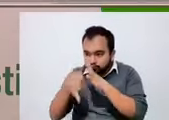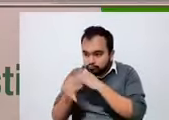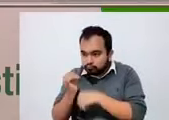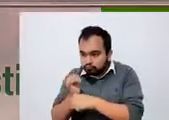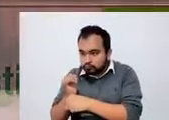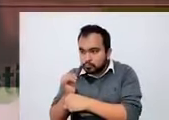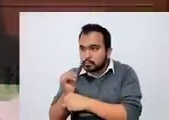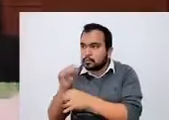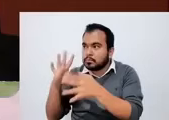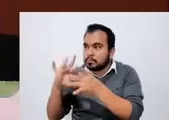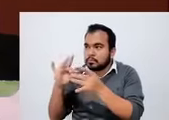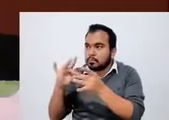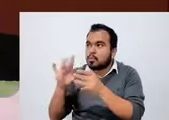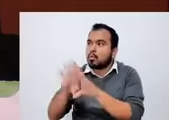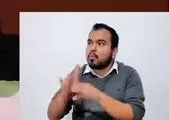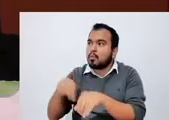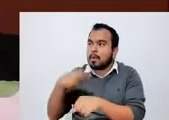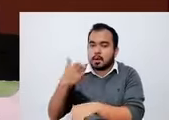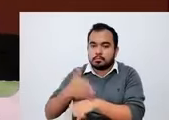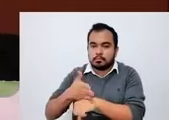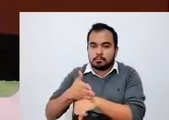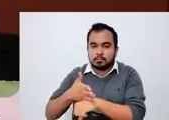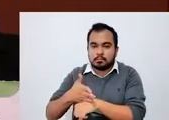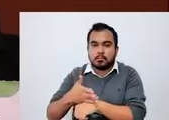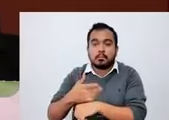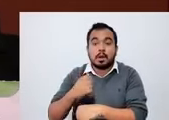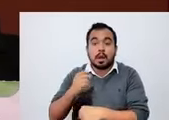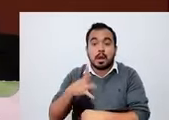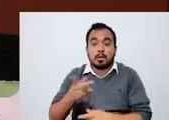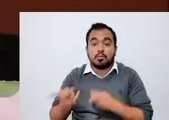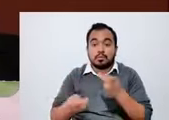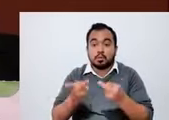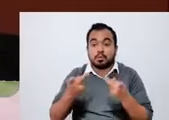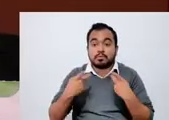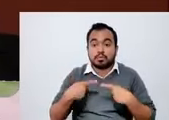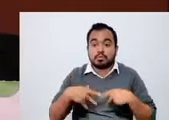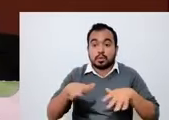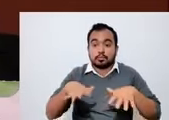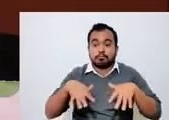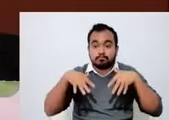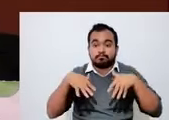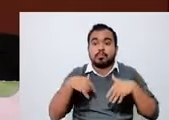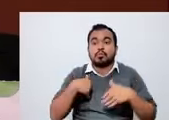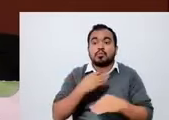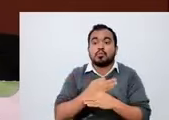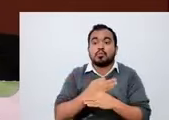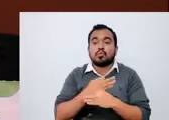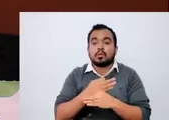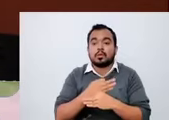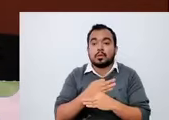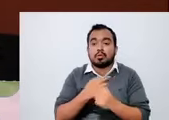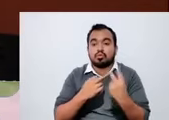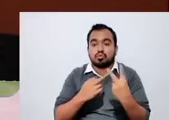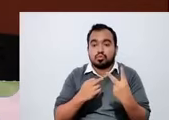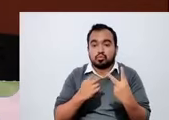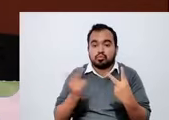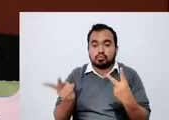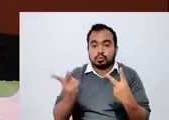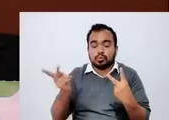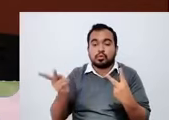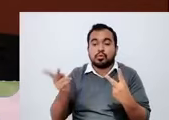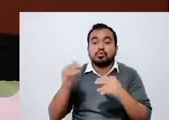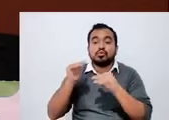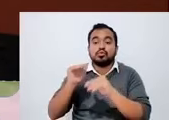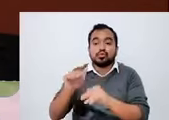la pena. Tenemos algunas preguntas del público, entonces pasaré a hacerle 2 que tienen que ver con la formación, y